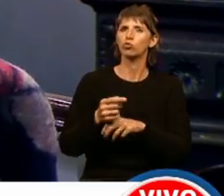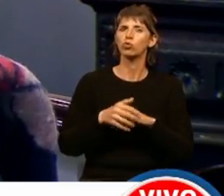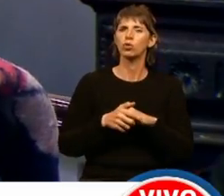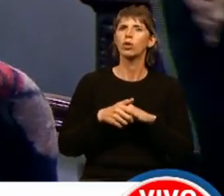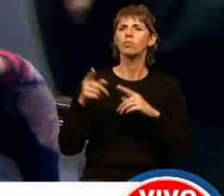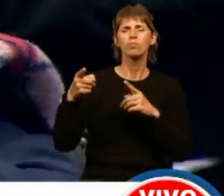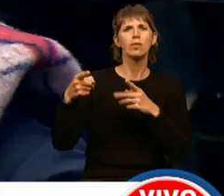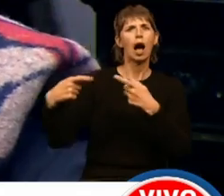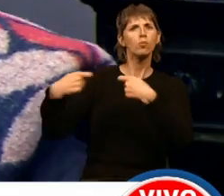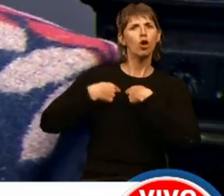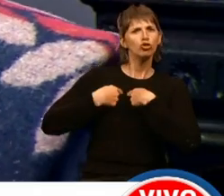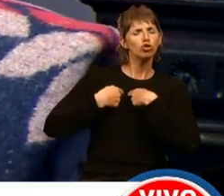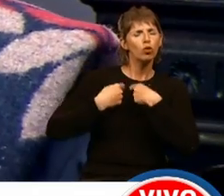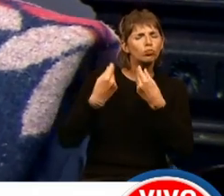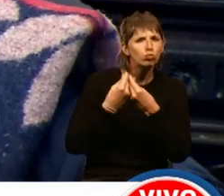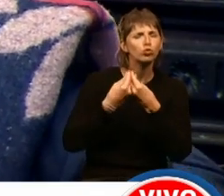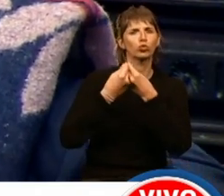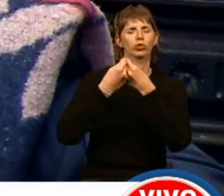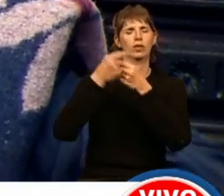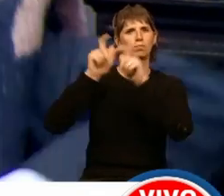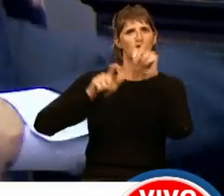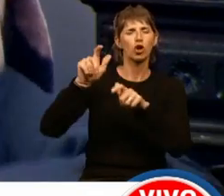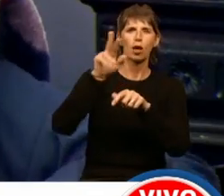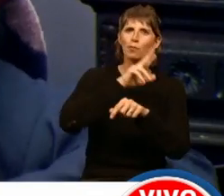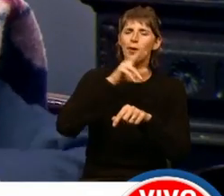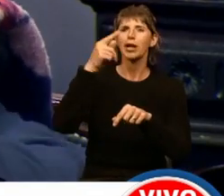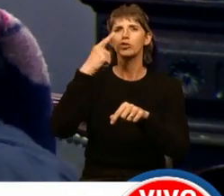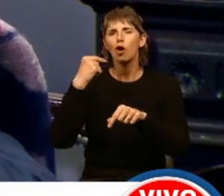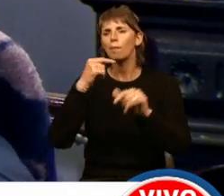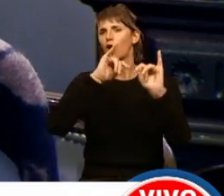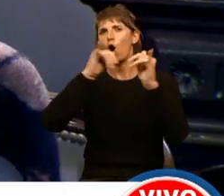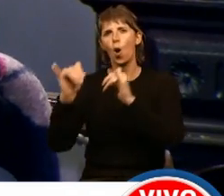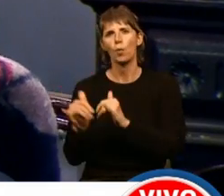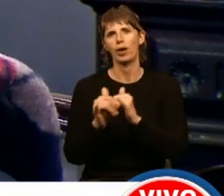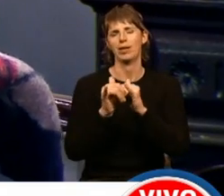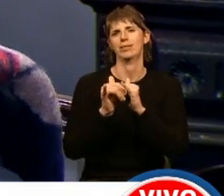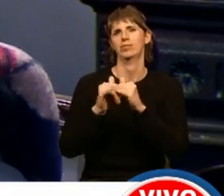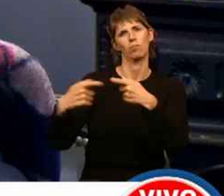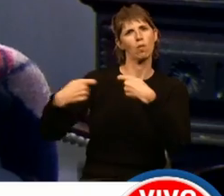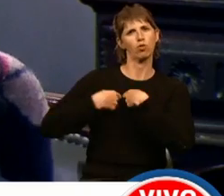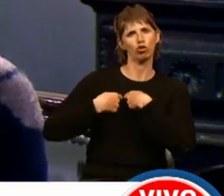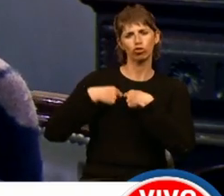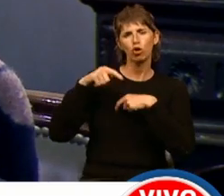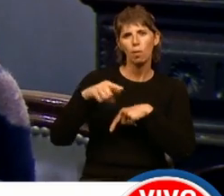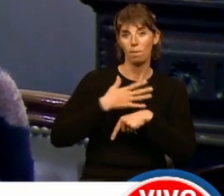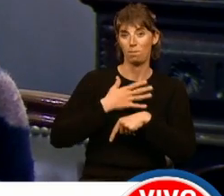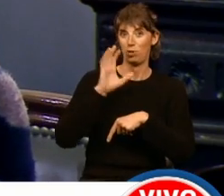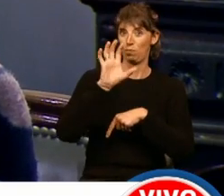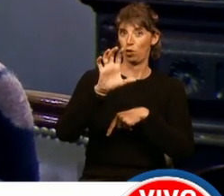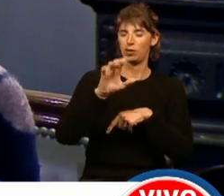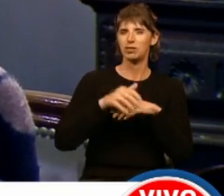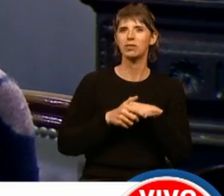de muchas personas mujeres hombres jóvenes en nuestra provincia permitieron